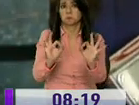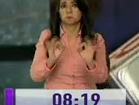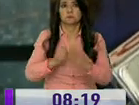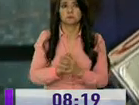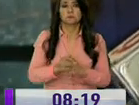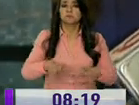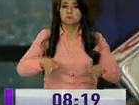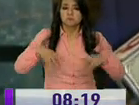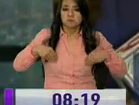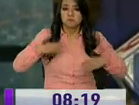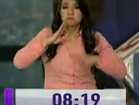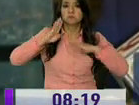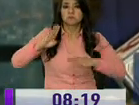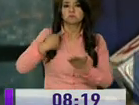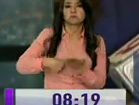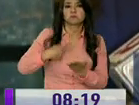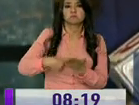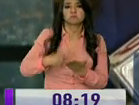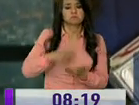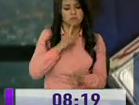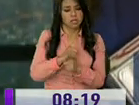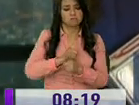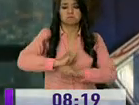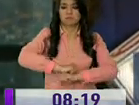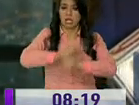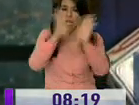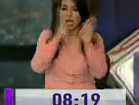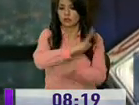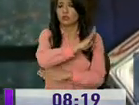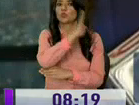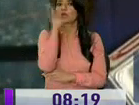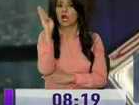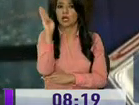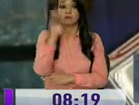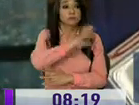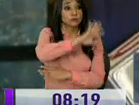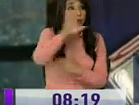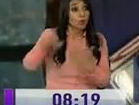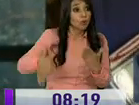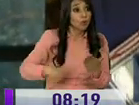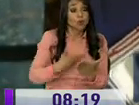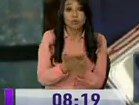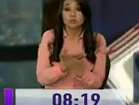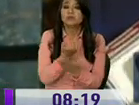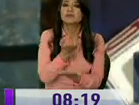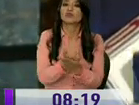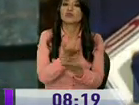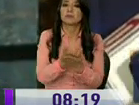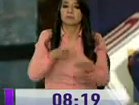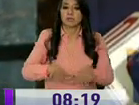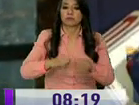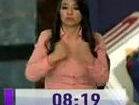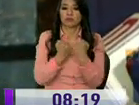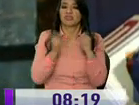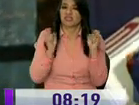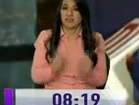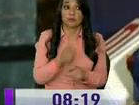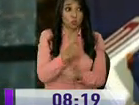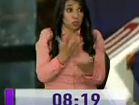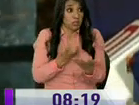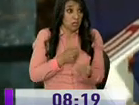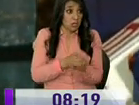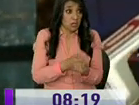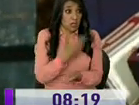asumido un compromiso de debatir con frontalidad, con transparencia, invitando a todos los actores económicos de la sociedad civil que quieran aportar